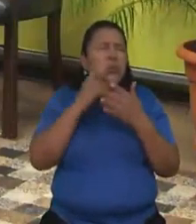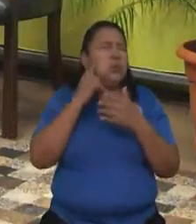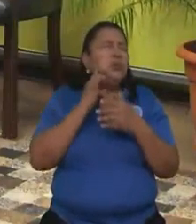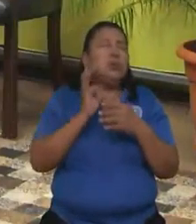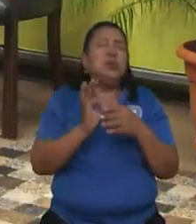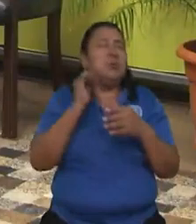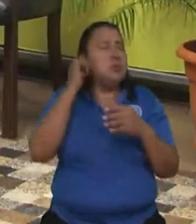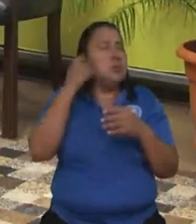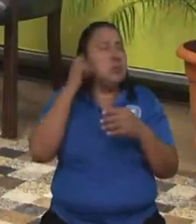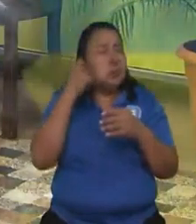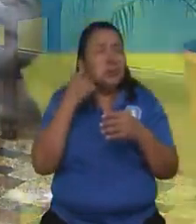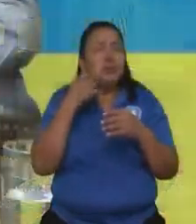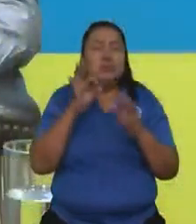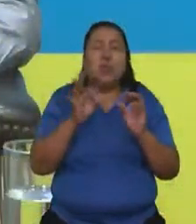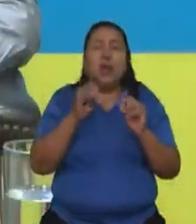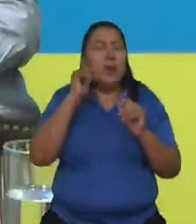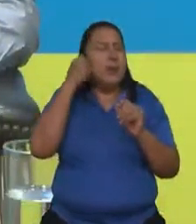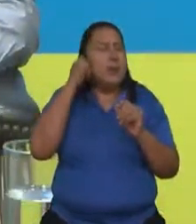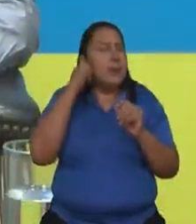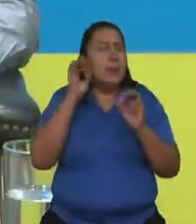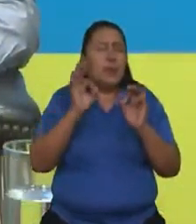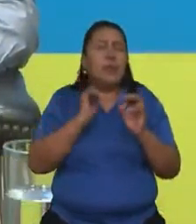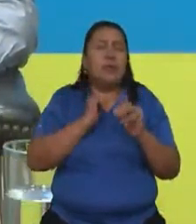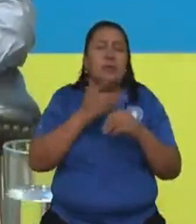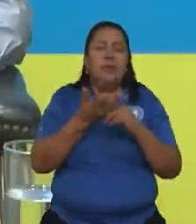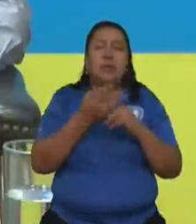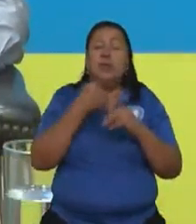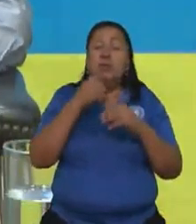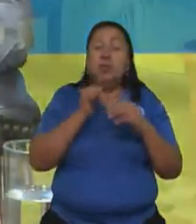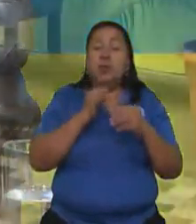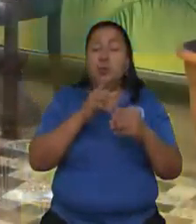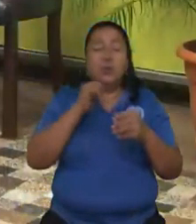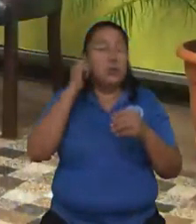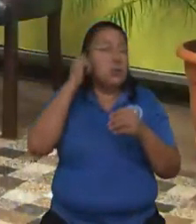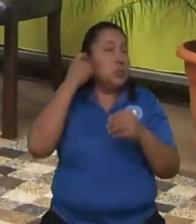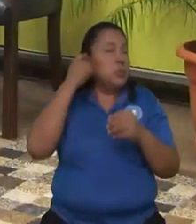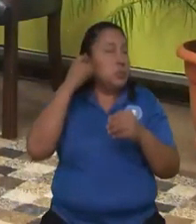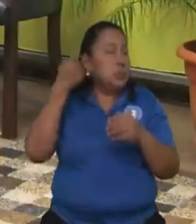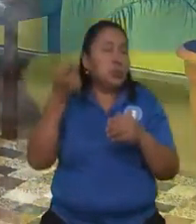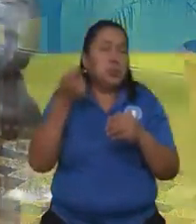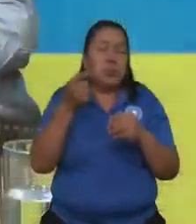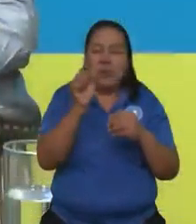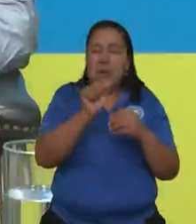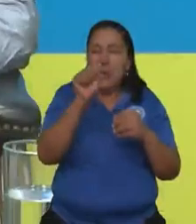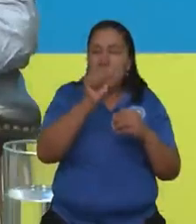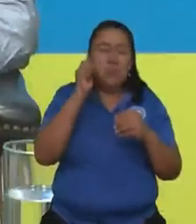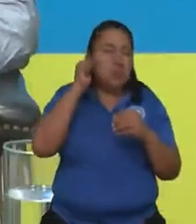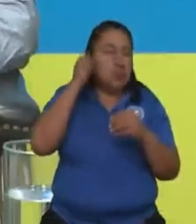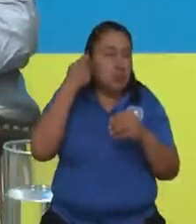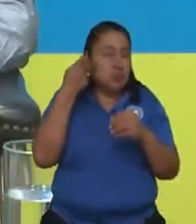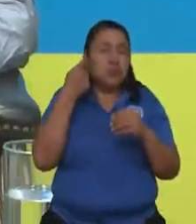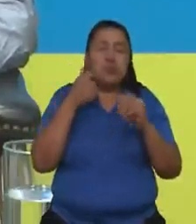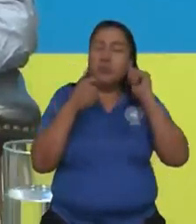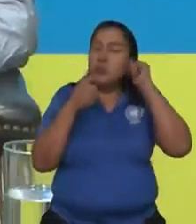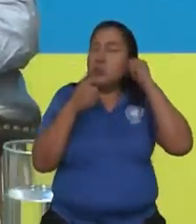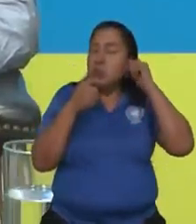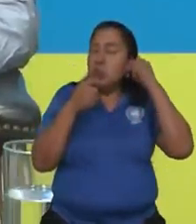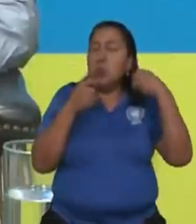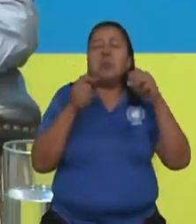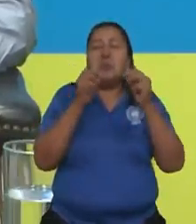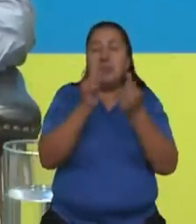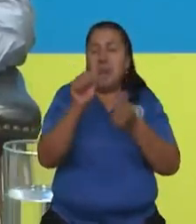dolor y con sensación de oído tapado. Hay personas que tienen esa sensación de que